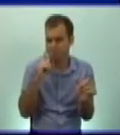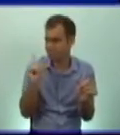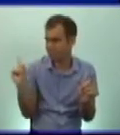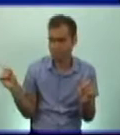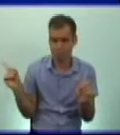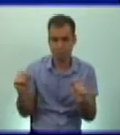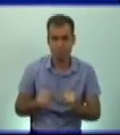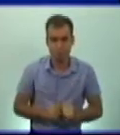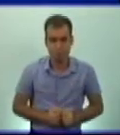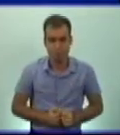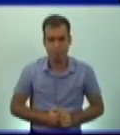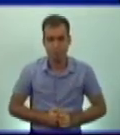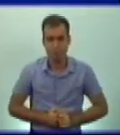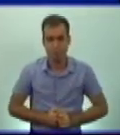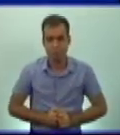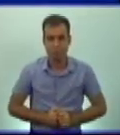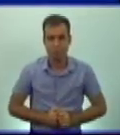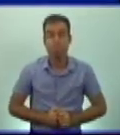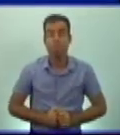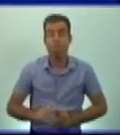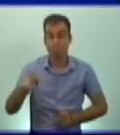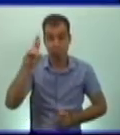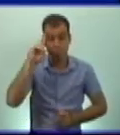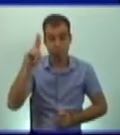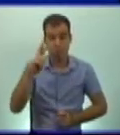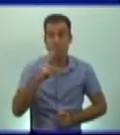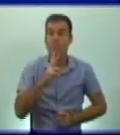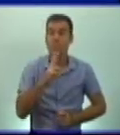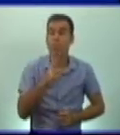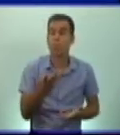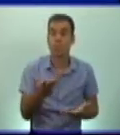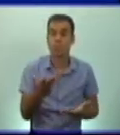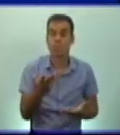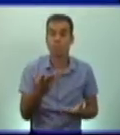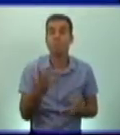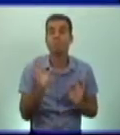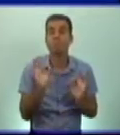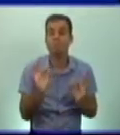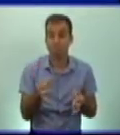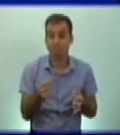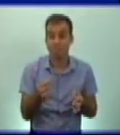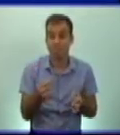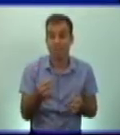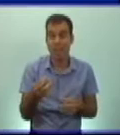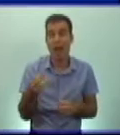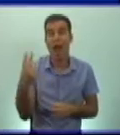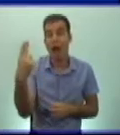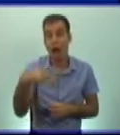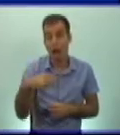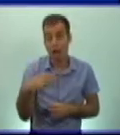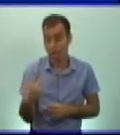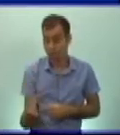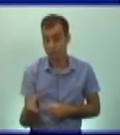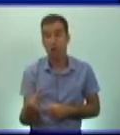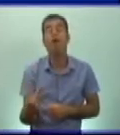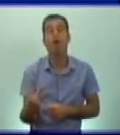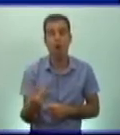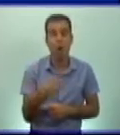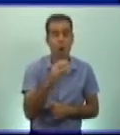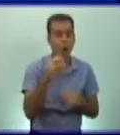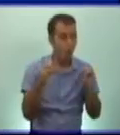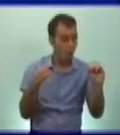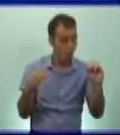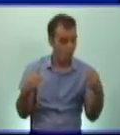Recuerden que el agua se puede obtener a partir de las sustancias de hidrógeno y dioxígeno, que son